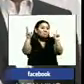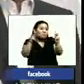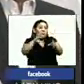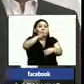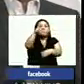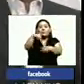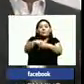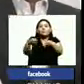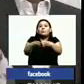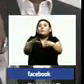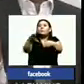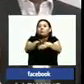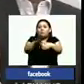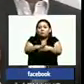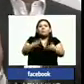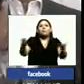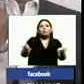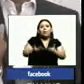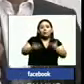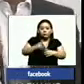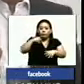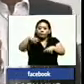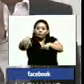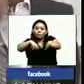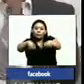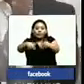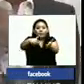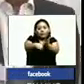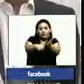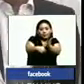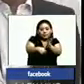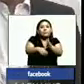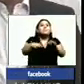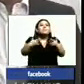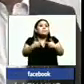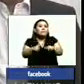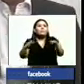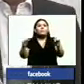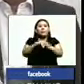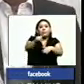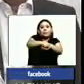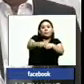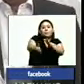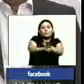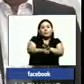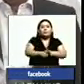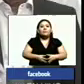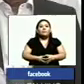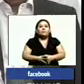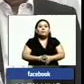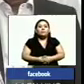FMLN estamos llevando a cabo desde los territorios, desde los gobiernos locales, pero también desde la Asamblea Legislativa.